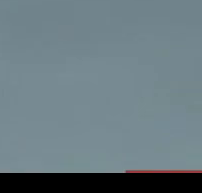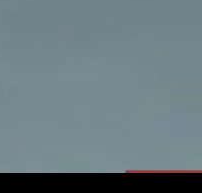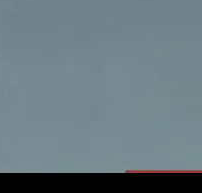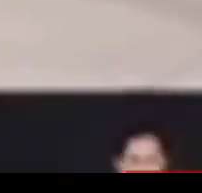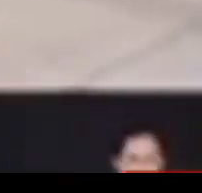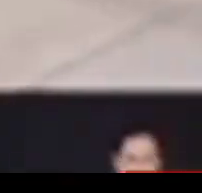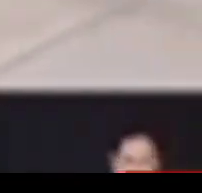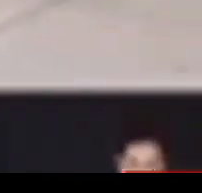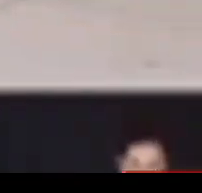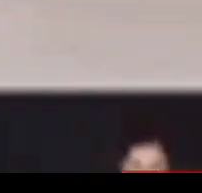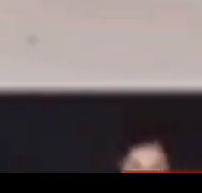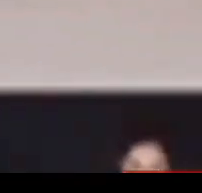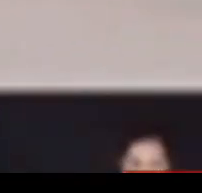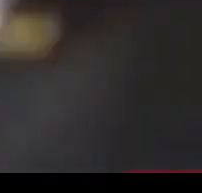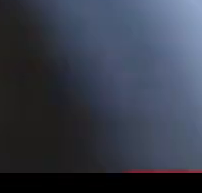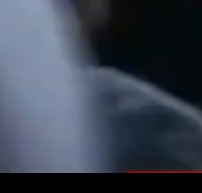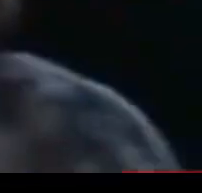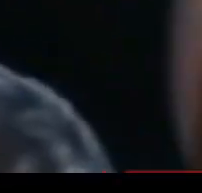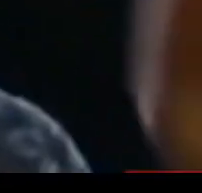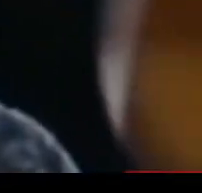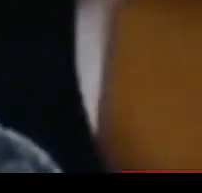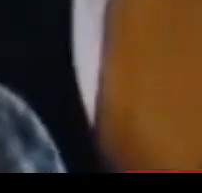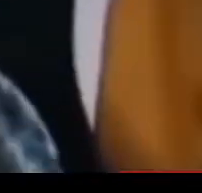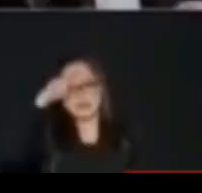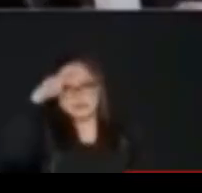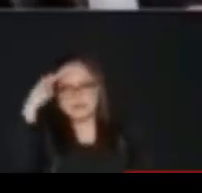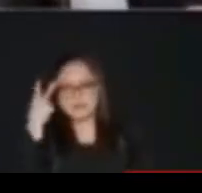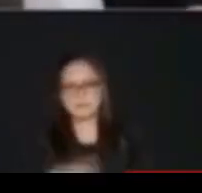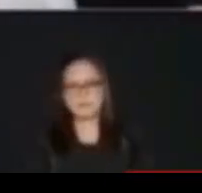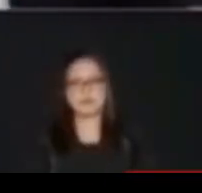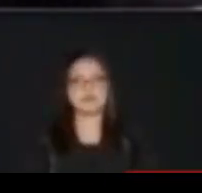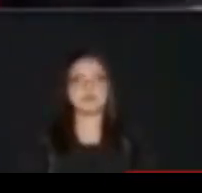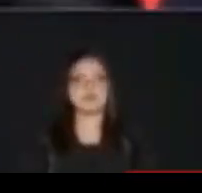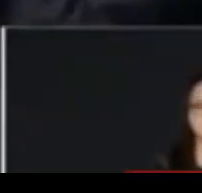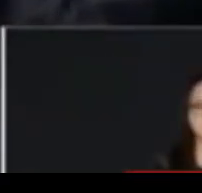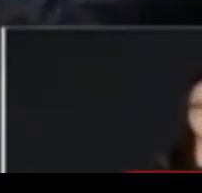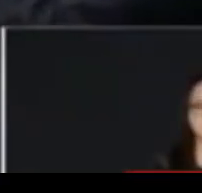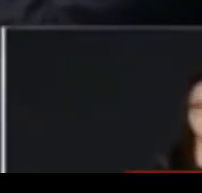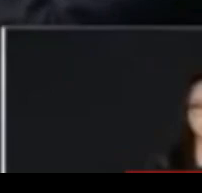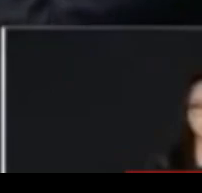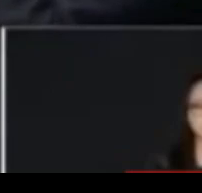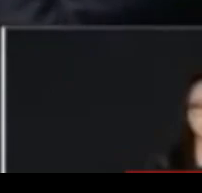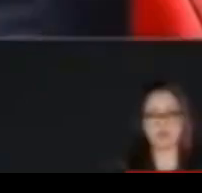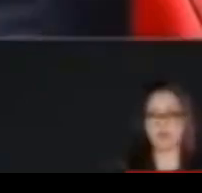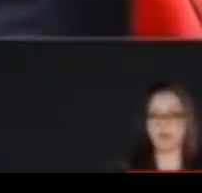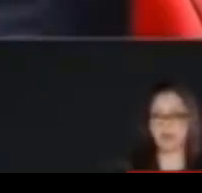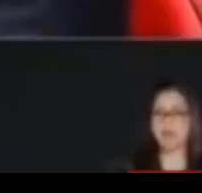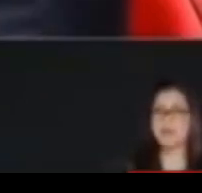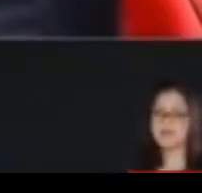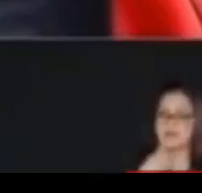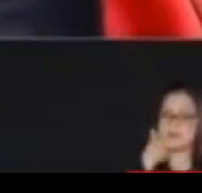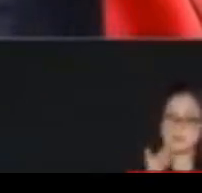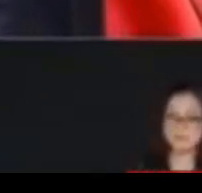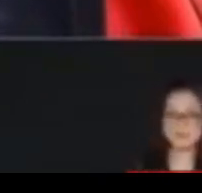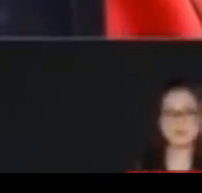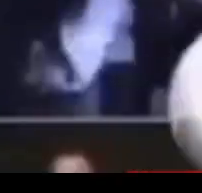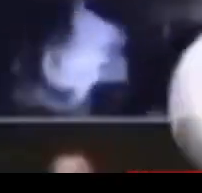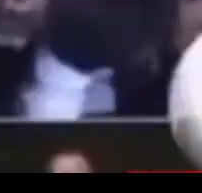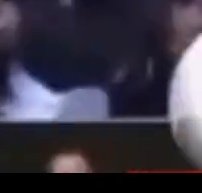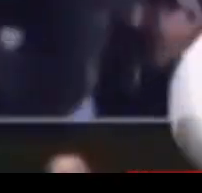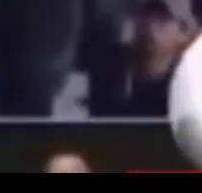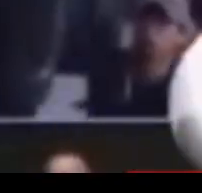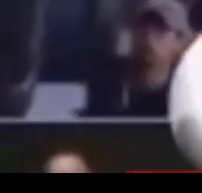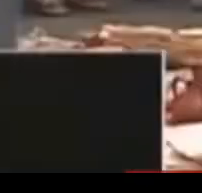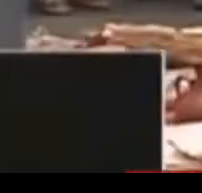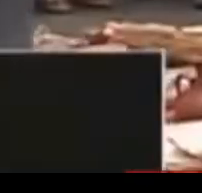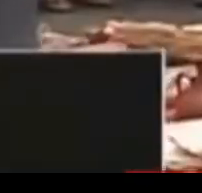gracias por su atención. Si llegaste a este punto, quiere decir que pues te importo de alguna forma. Yo sé,